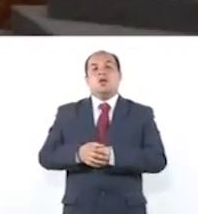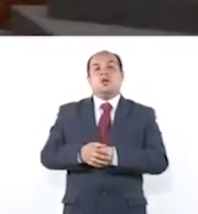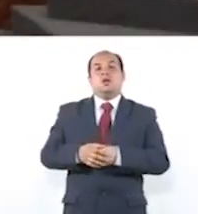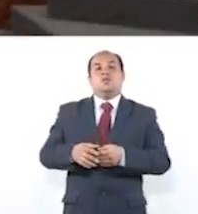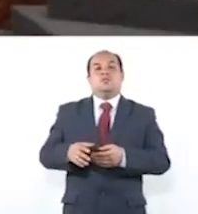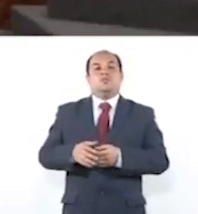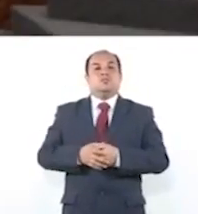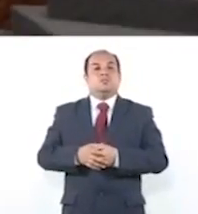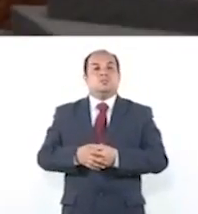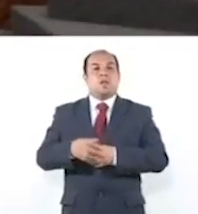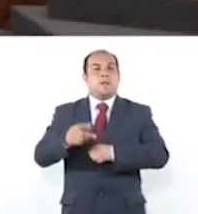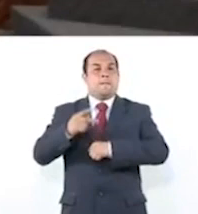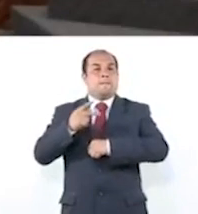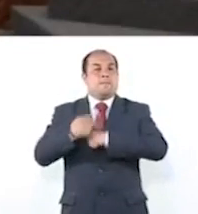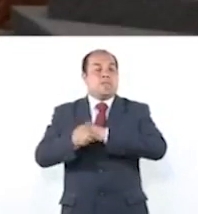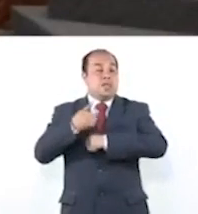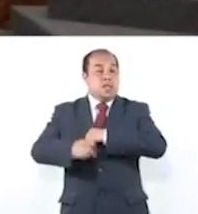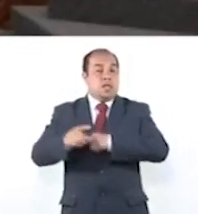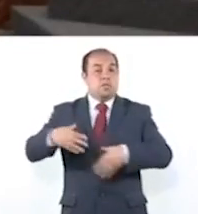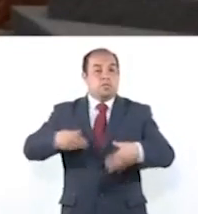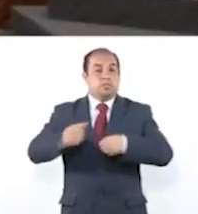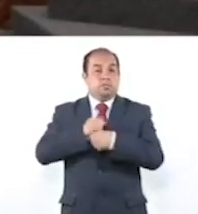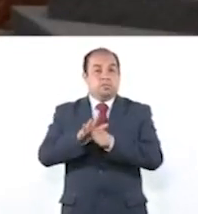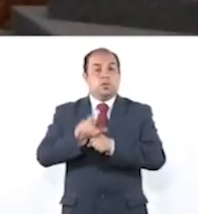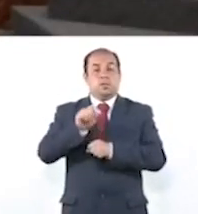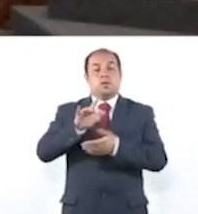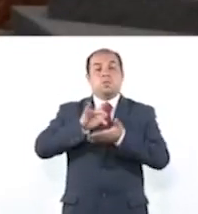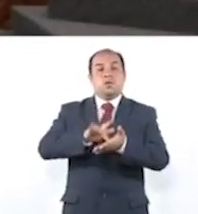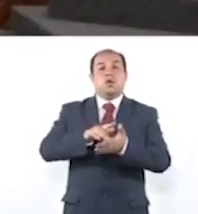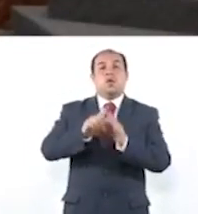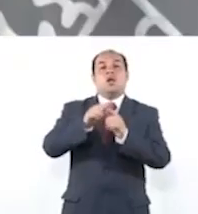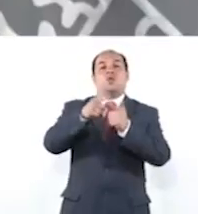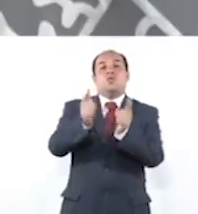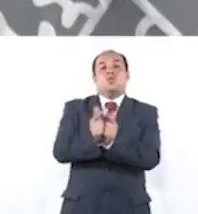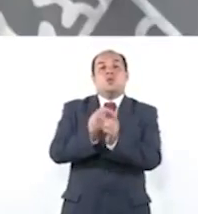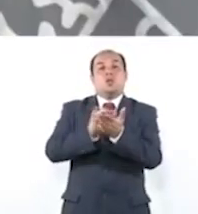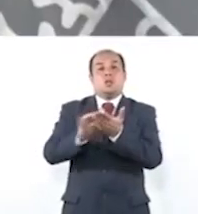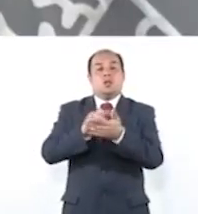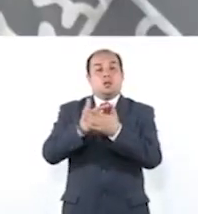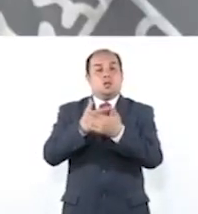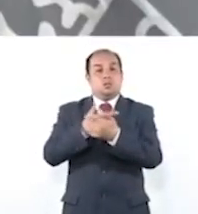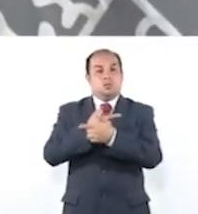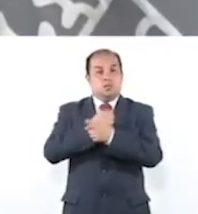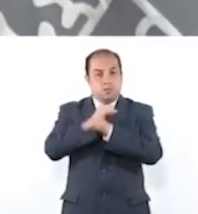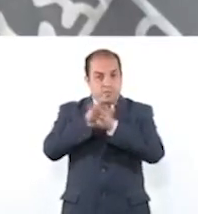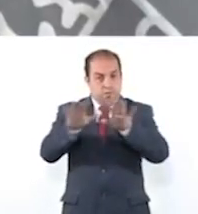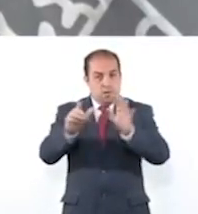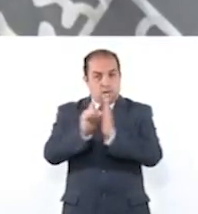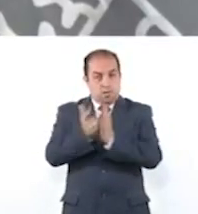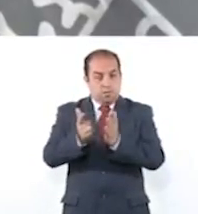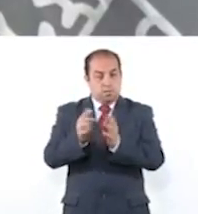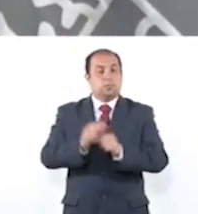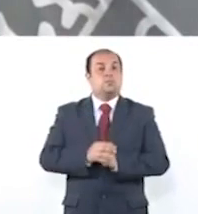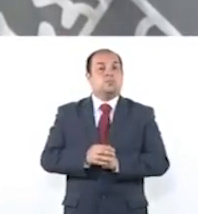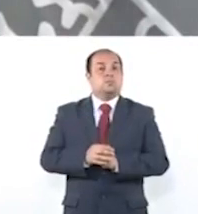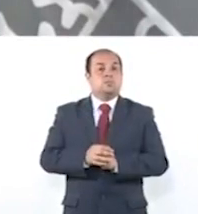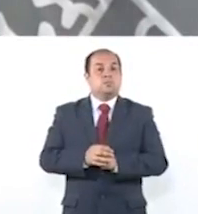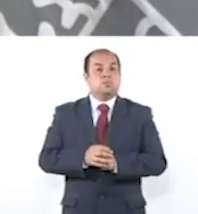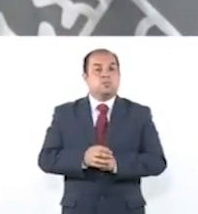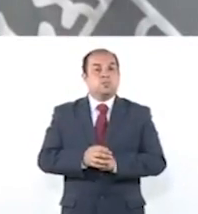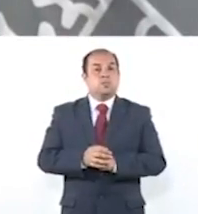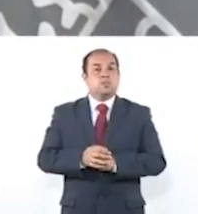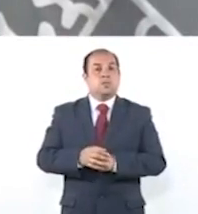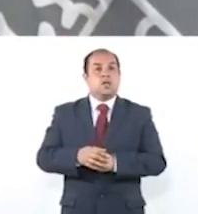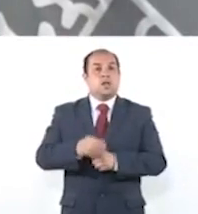6. Apoyar la operación de la Brigada Paralela en Libertad, que ayer se anunció, para que la Feria del Zócalo se extienda. ¿A dónde? Todavía